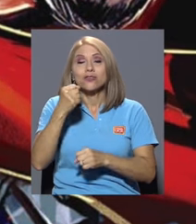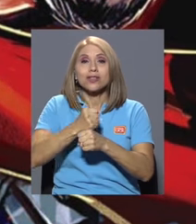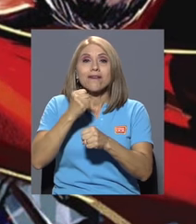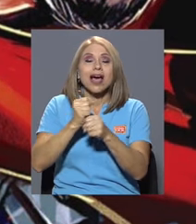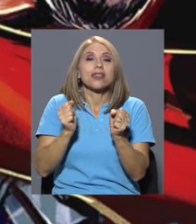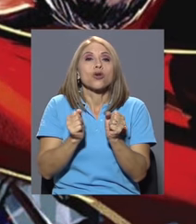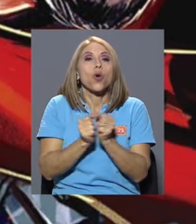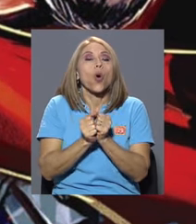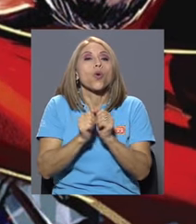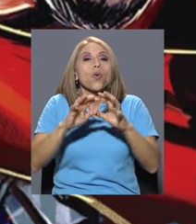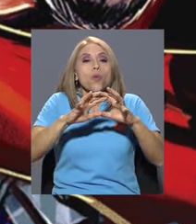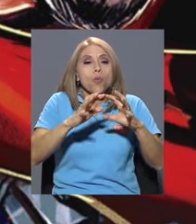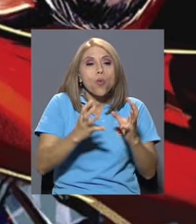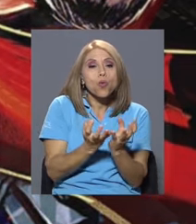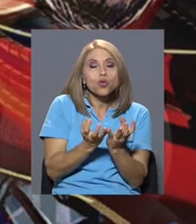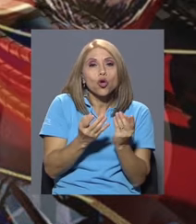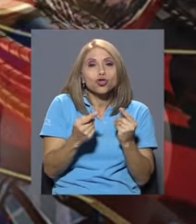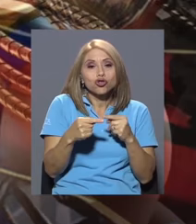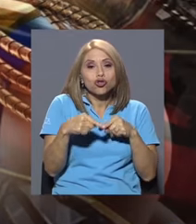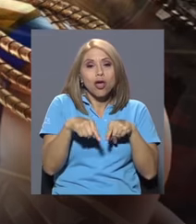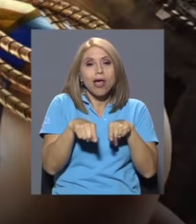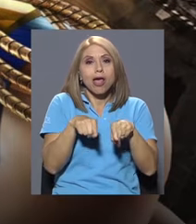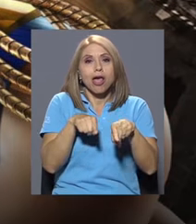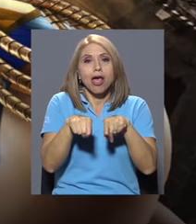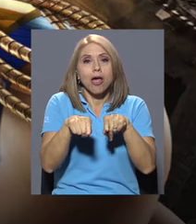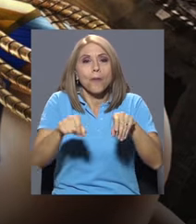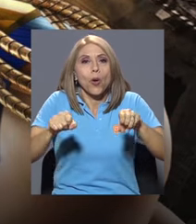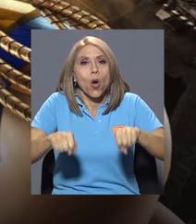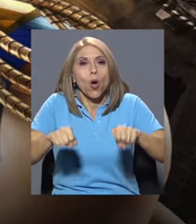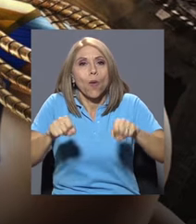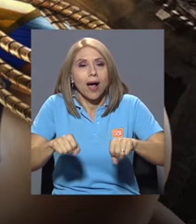mundos probables, con mundos alternativos donde la ciencia